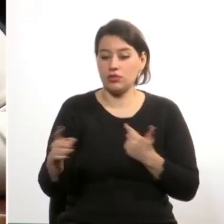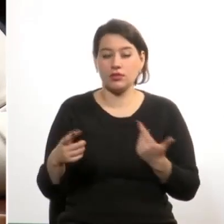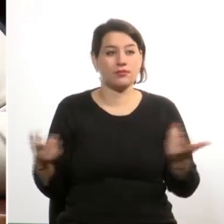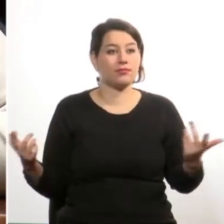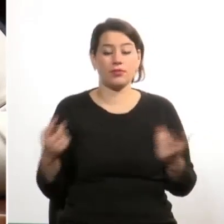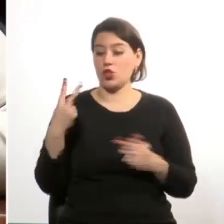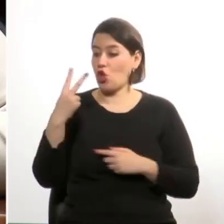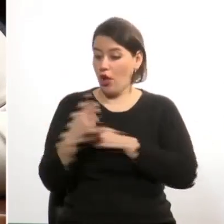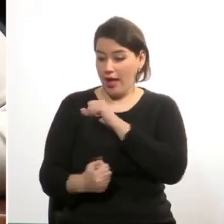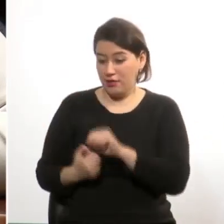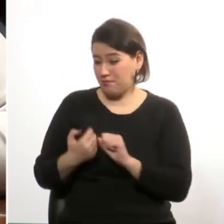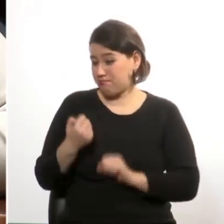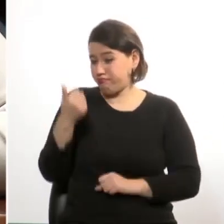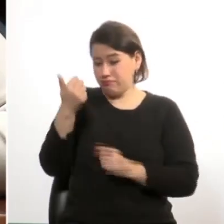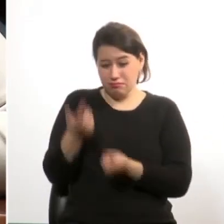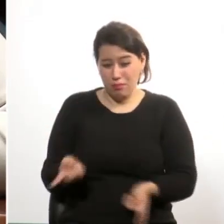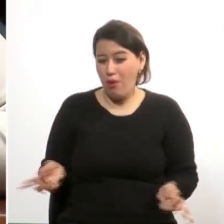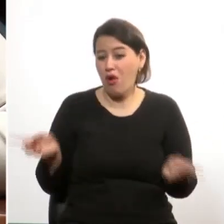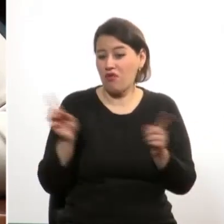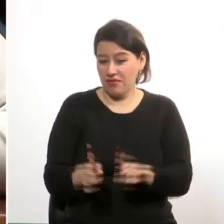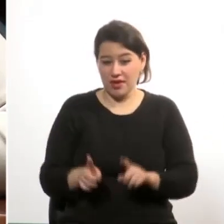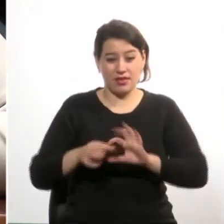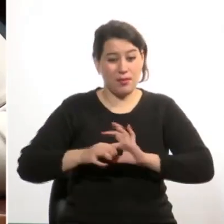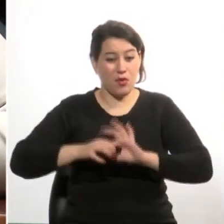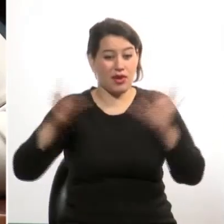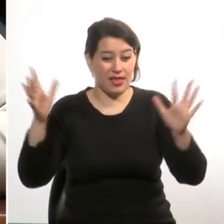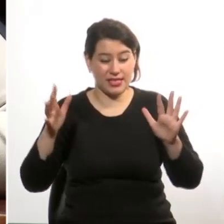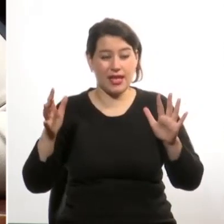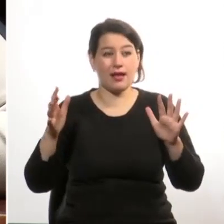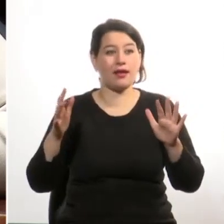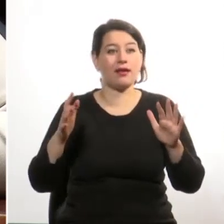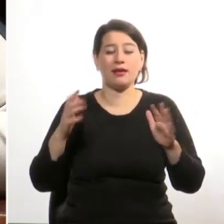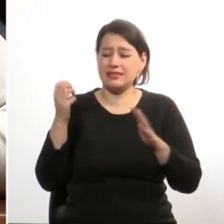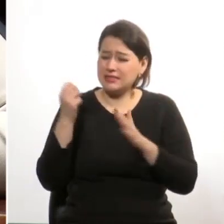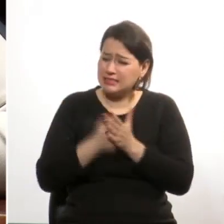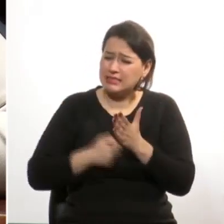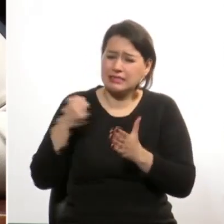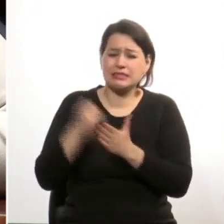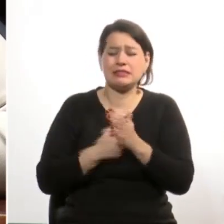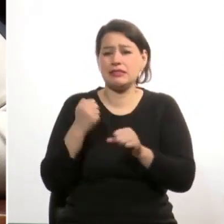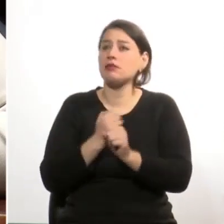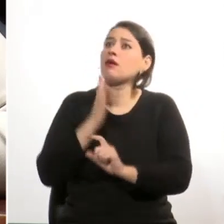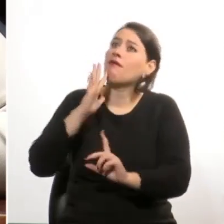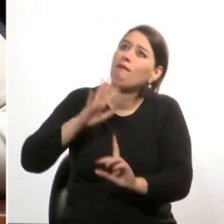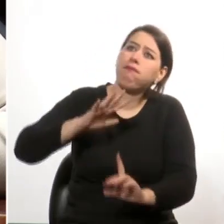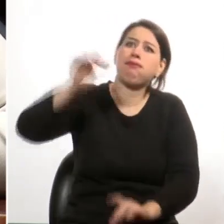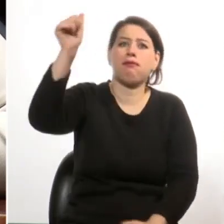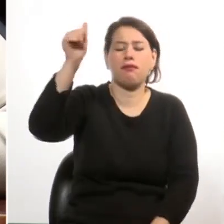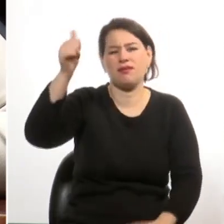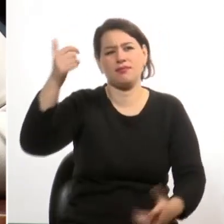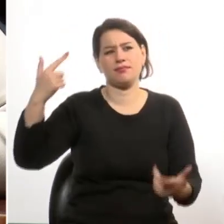a 2 años apenas de reiniciada la reconstrucción democrática tan trabajosamente alcanzada,